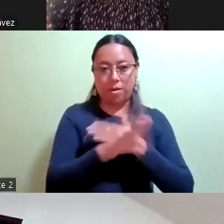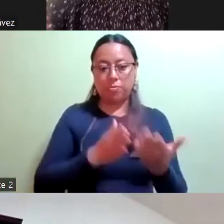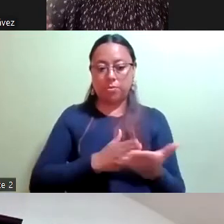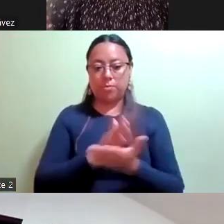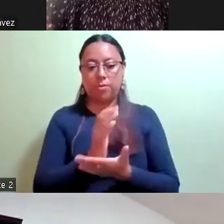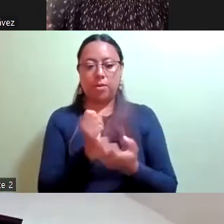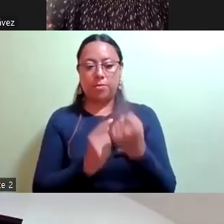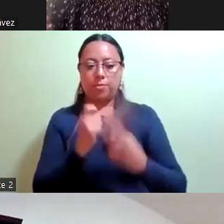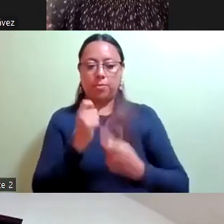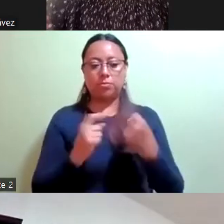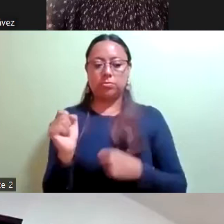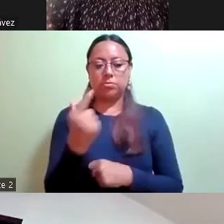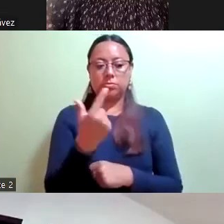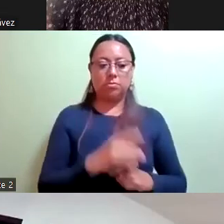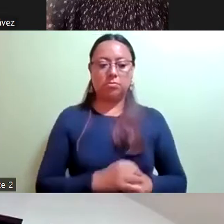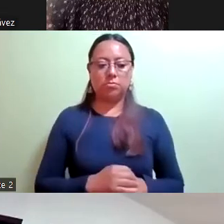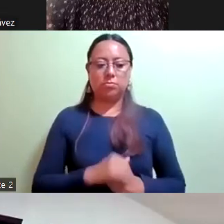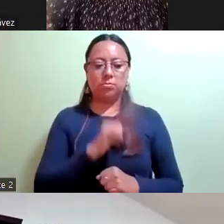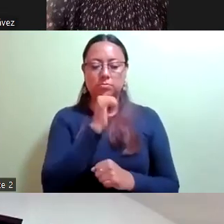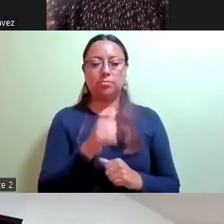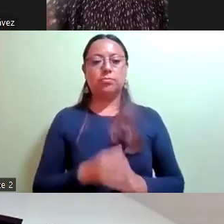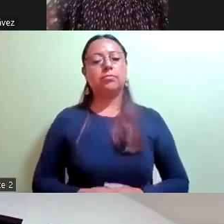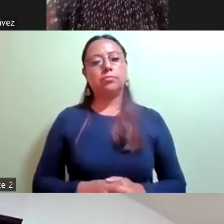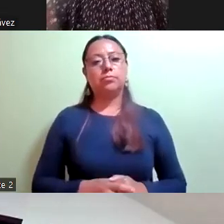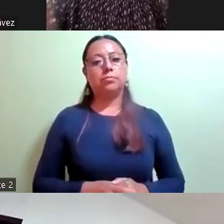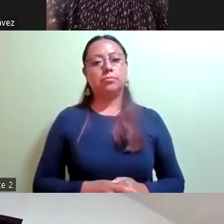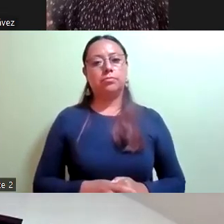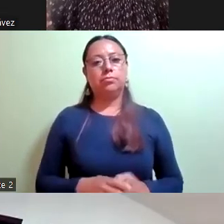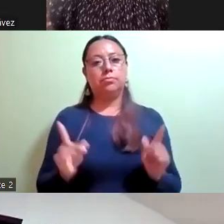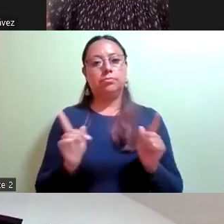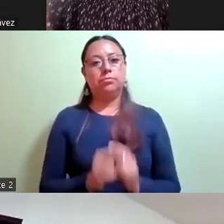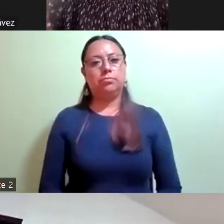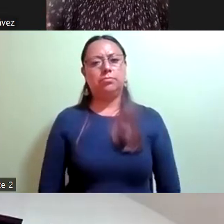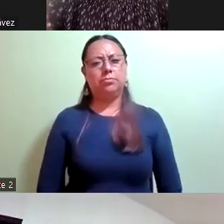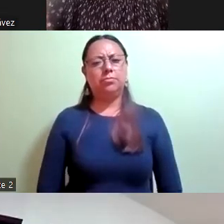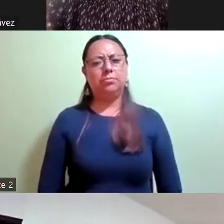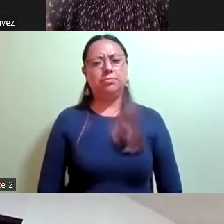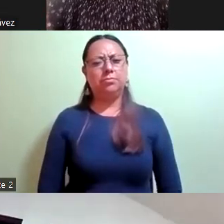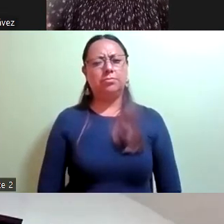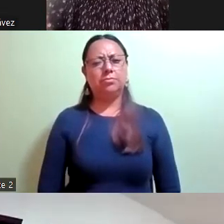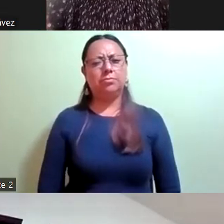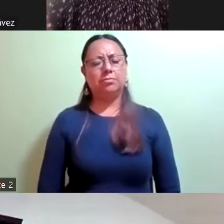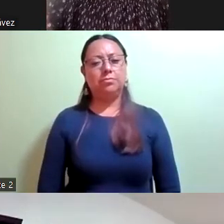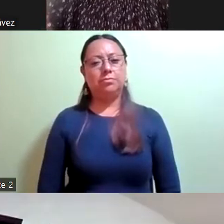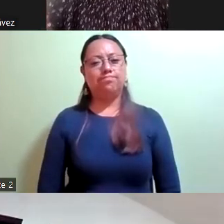retirar el... ¿Es cuánto?